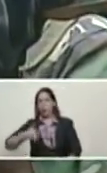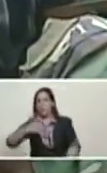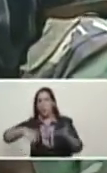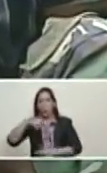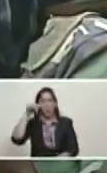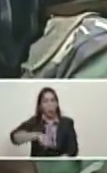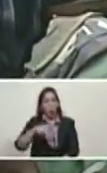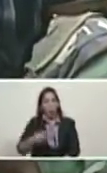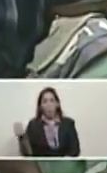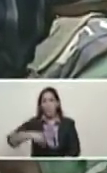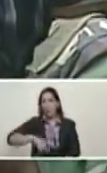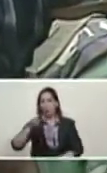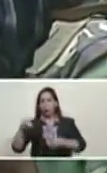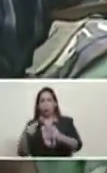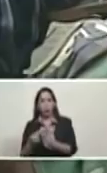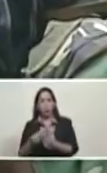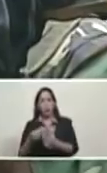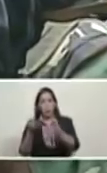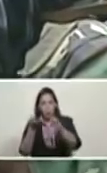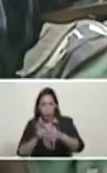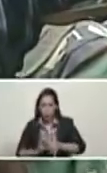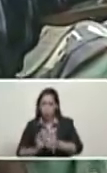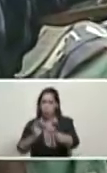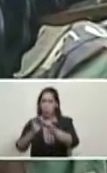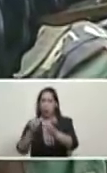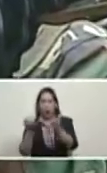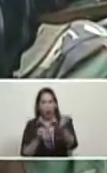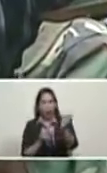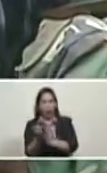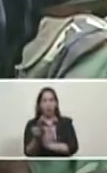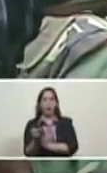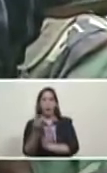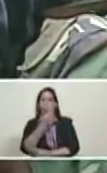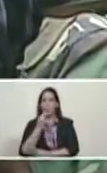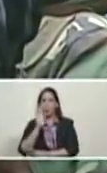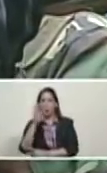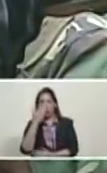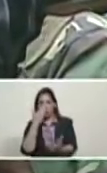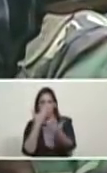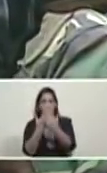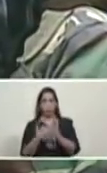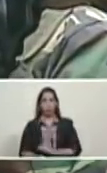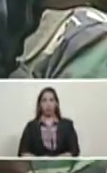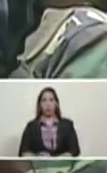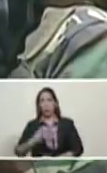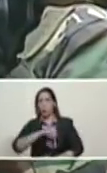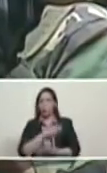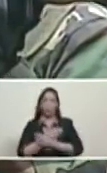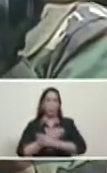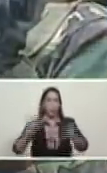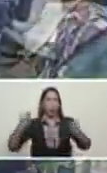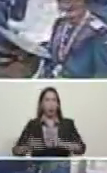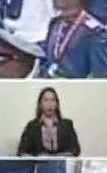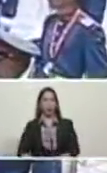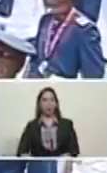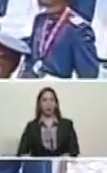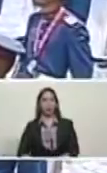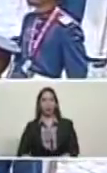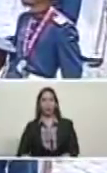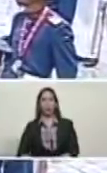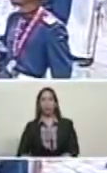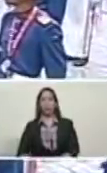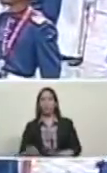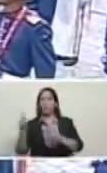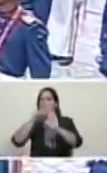nunca le ratificamos con lealtad y compromiso a usted nuestra disposición de dar estricto